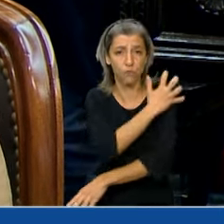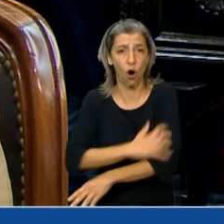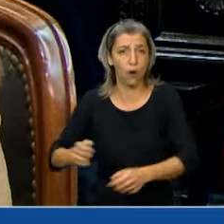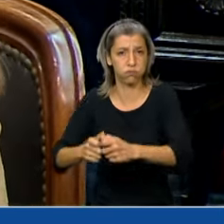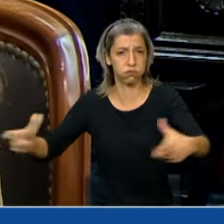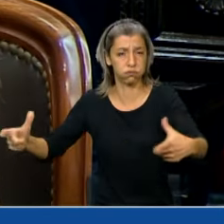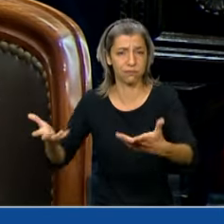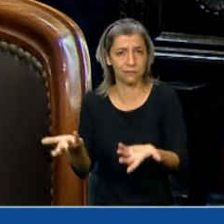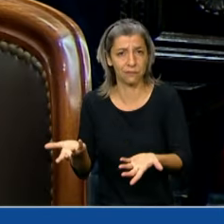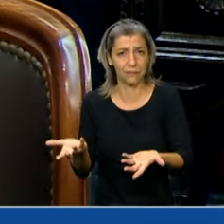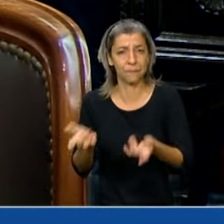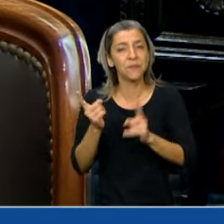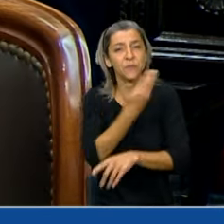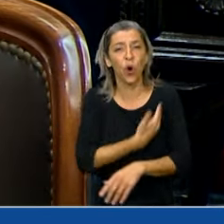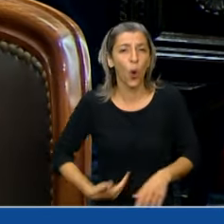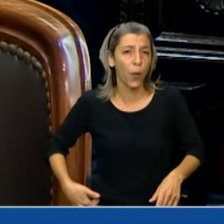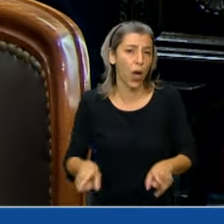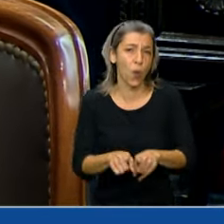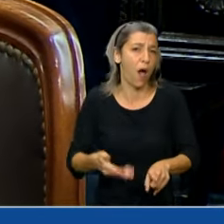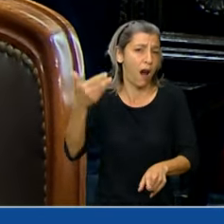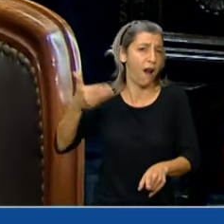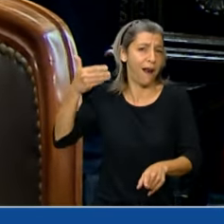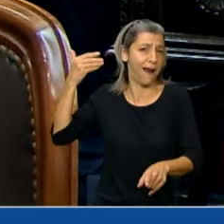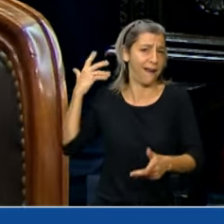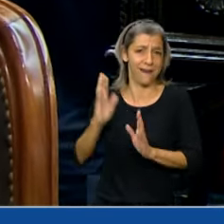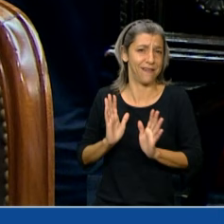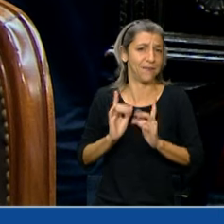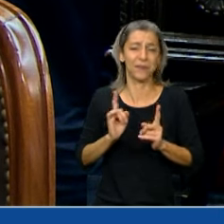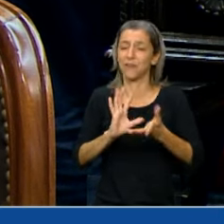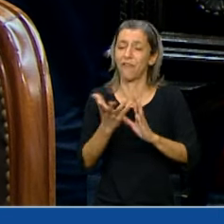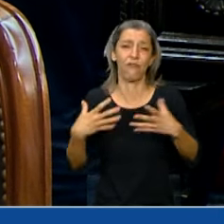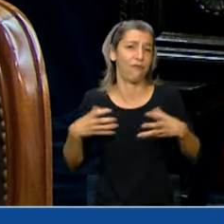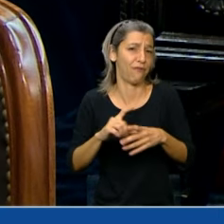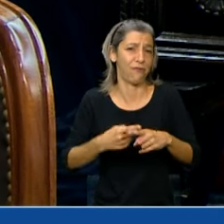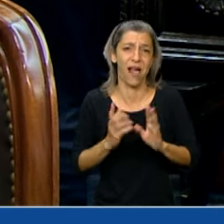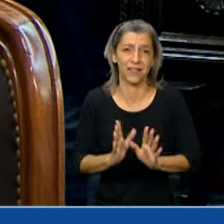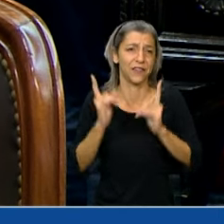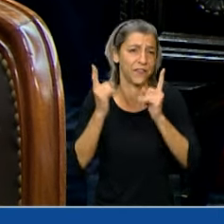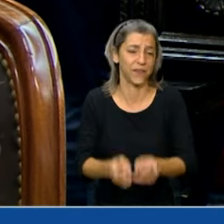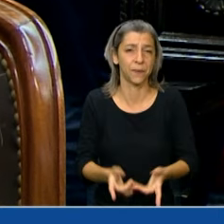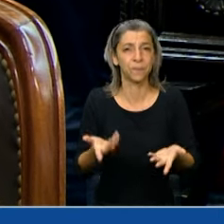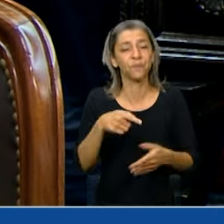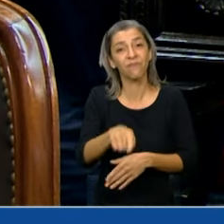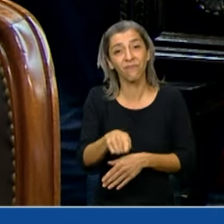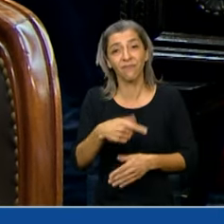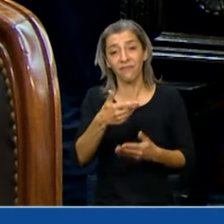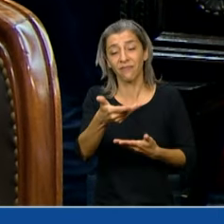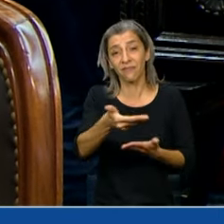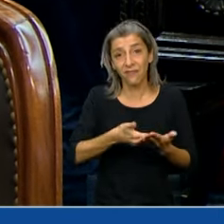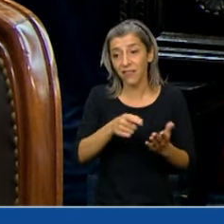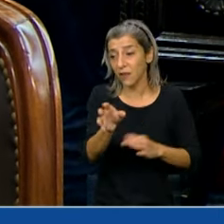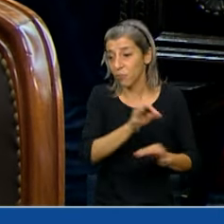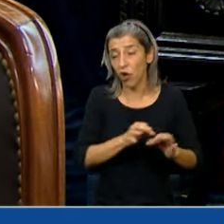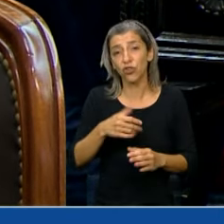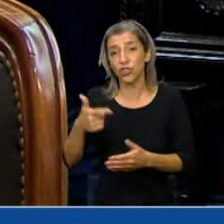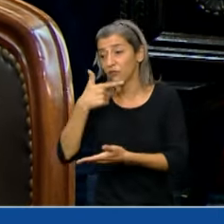cuales Ustedes han gobernado este proyecto que vuelve del senado en sin duda Va a profundizar